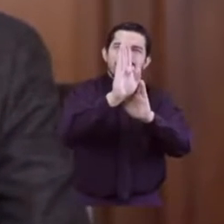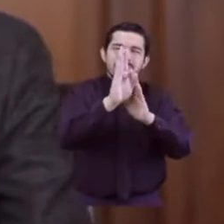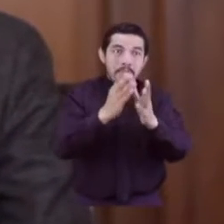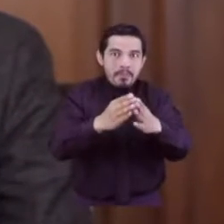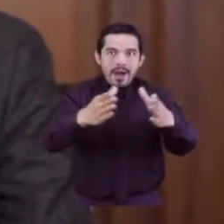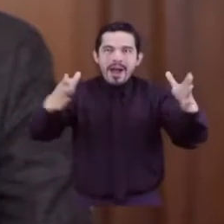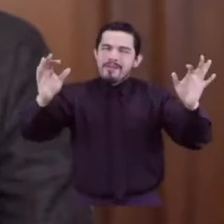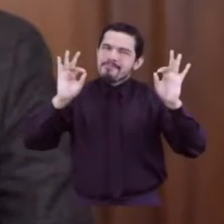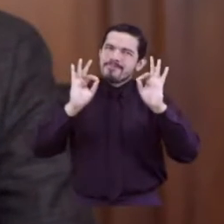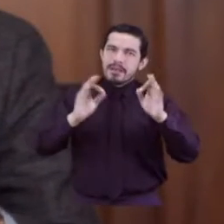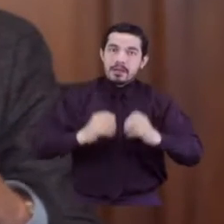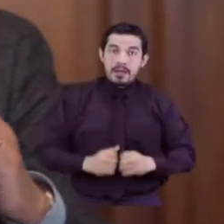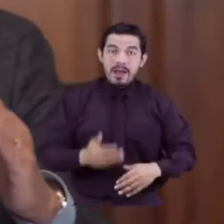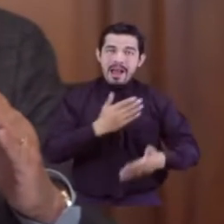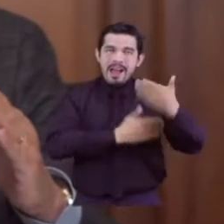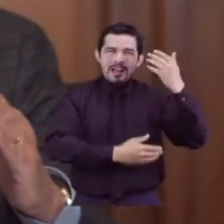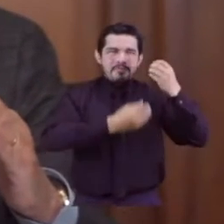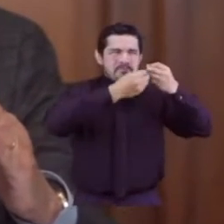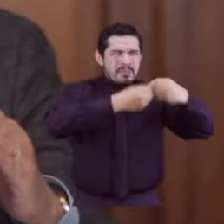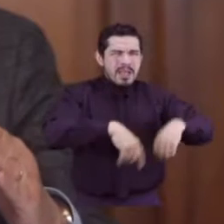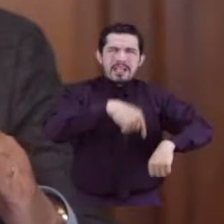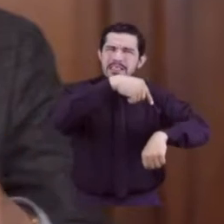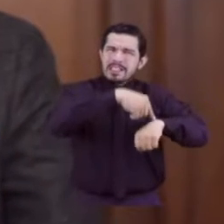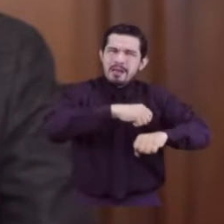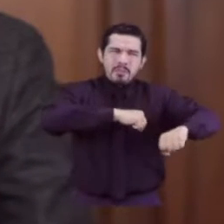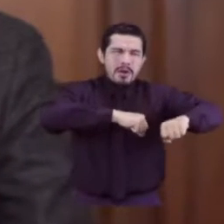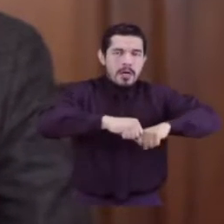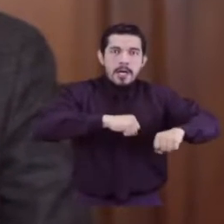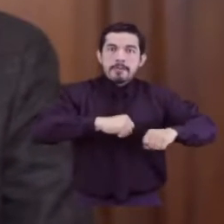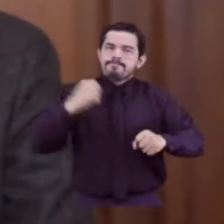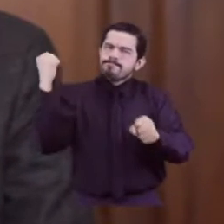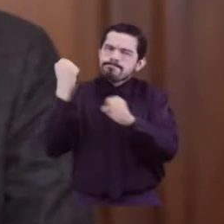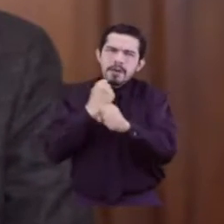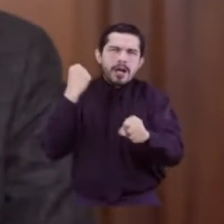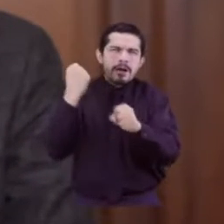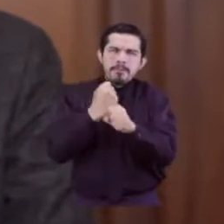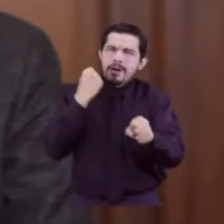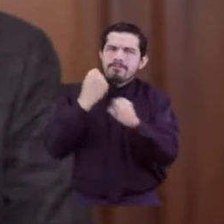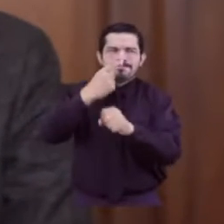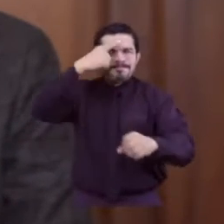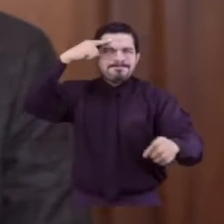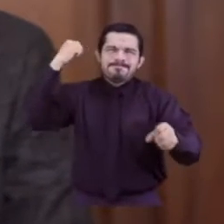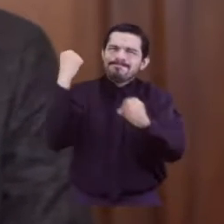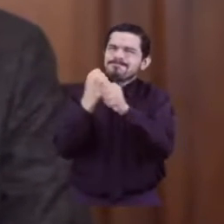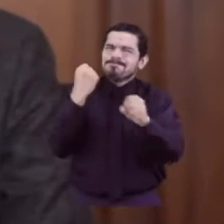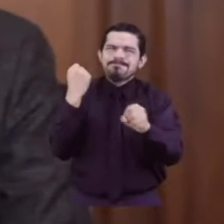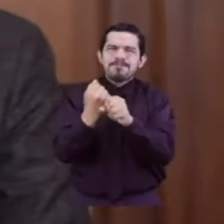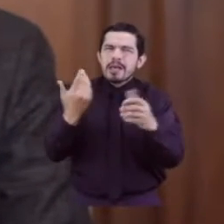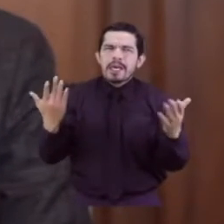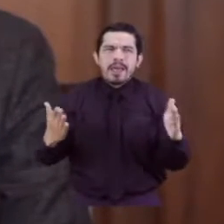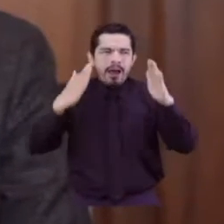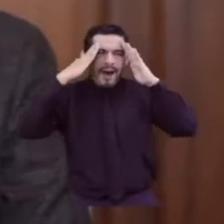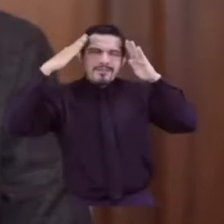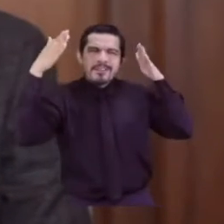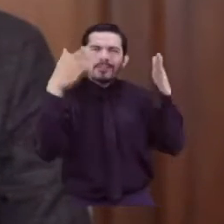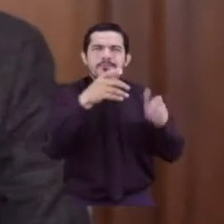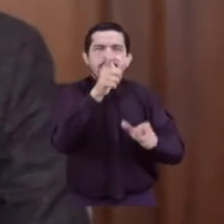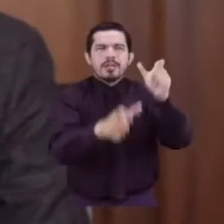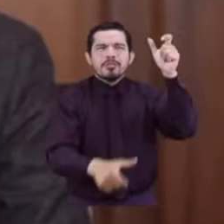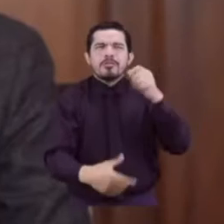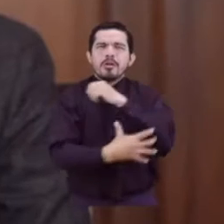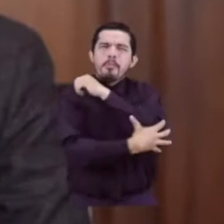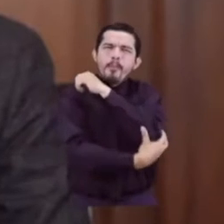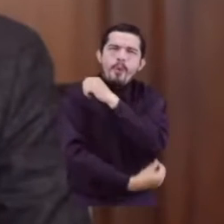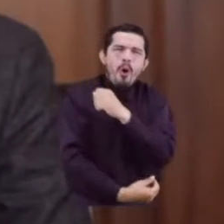Ecuador. Debemos recuperar el tiempo perdido, trabajar fuerte, especialmente por los